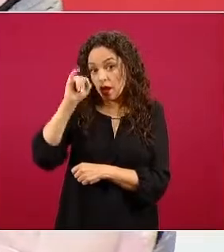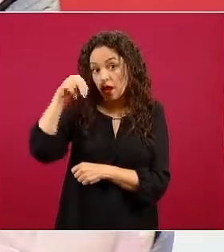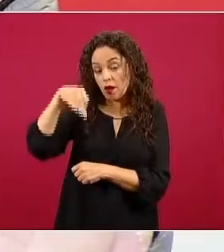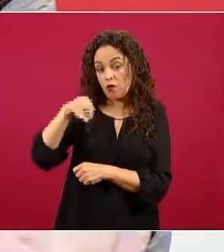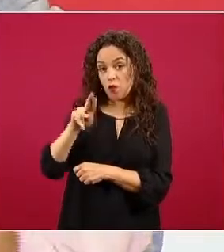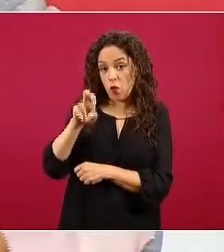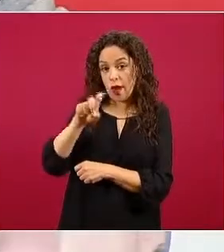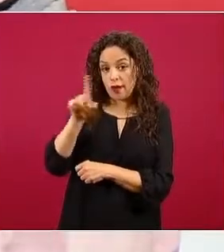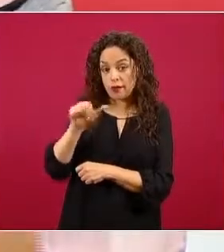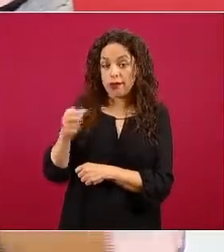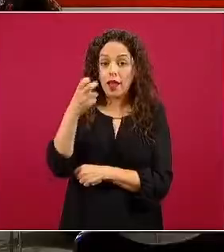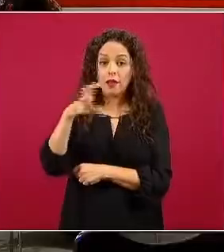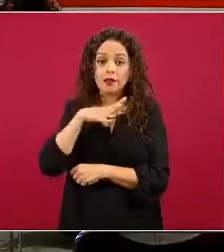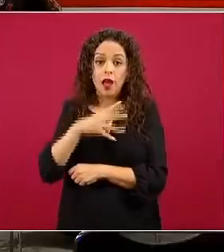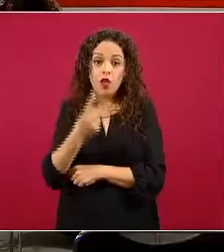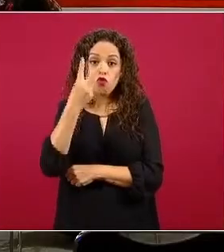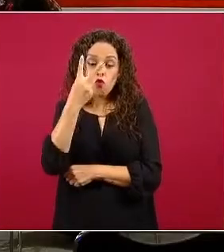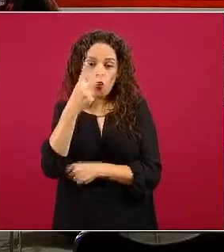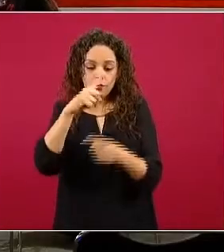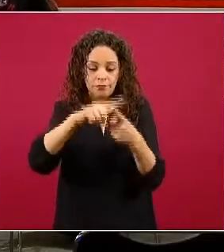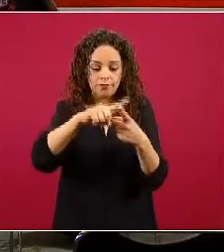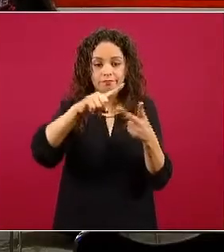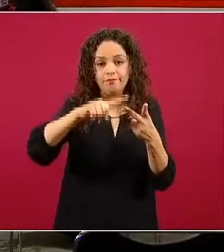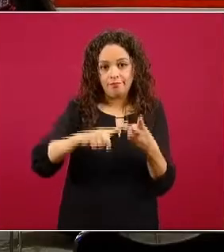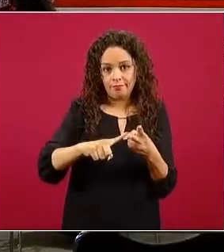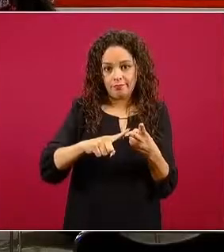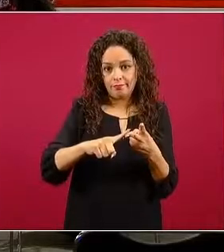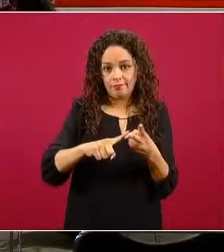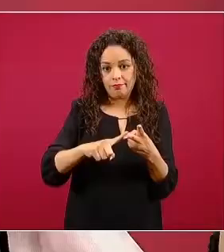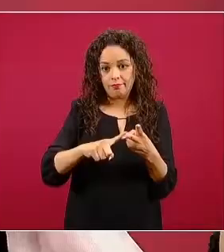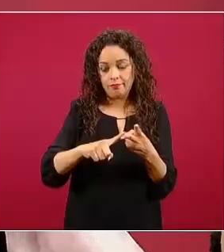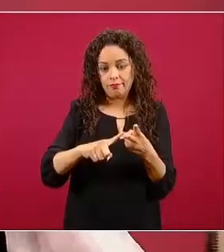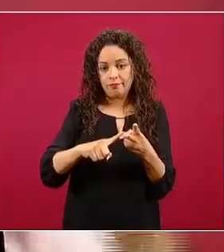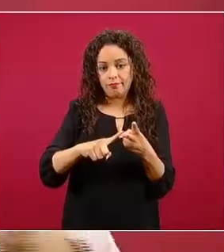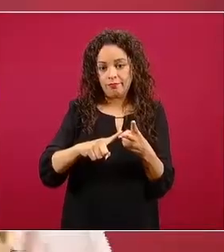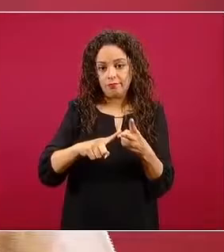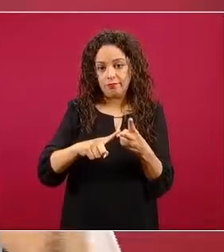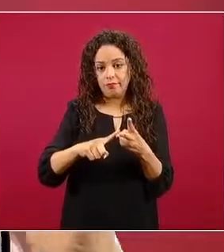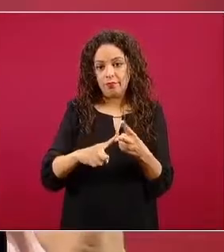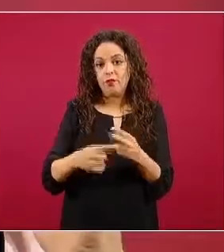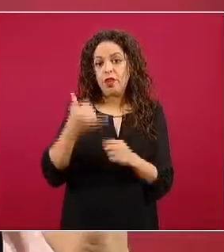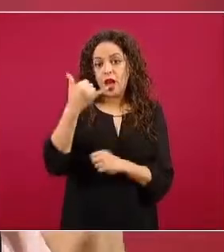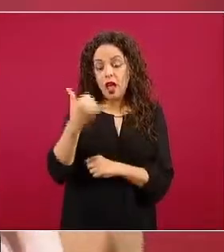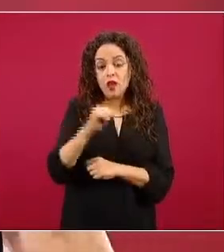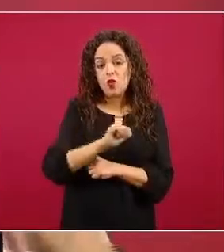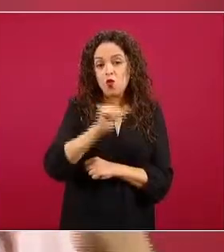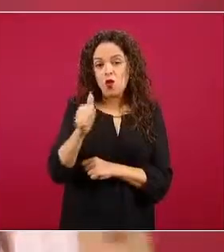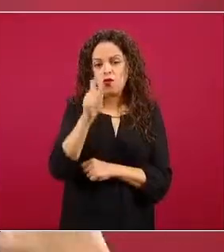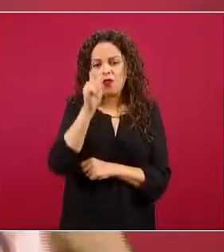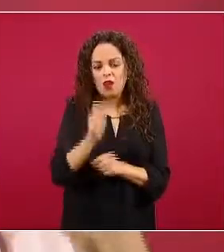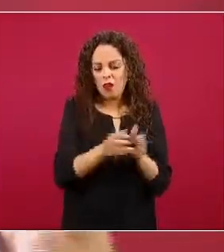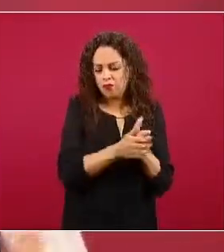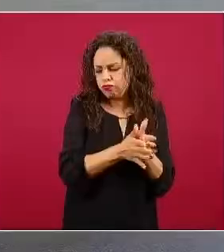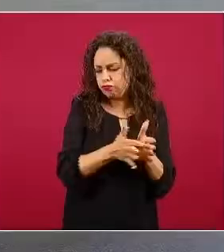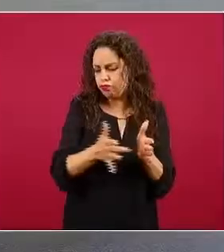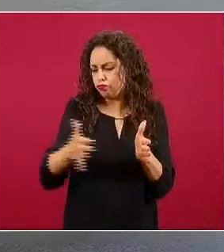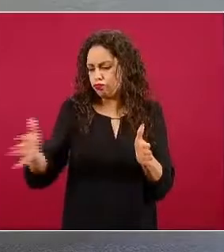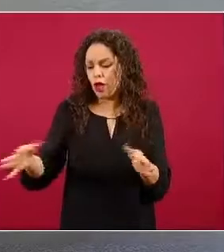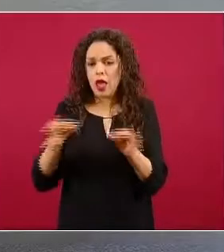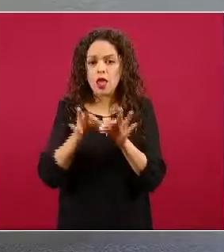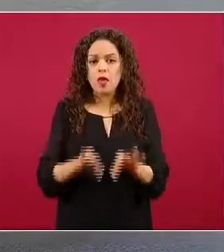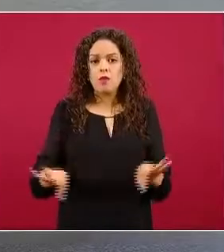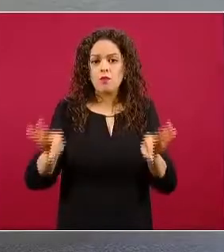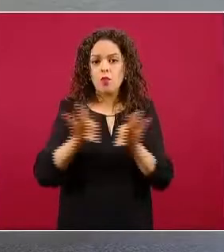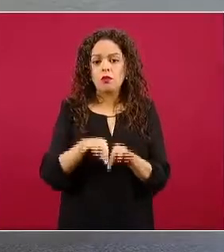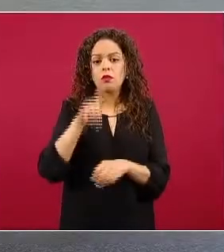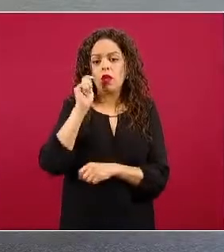dos posibilidades y en medio una gama importante de diferentes resultados que